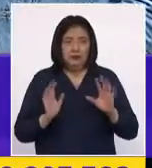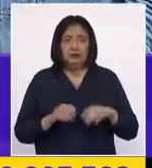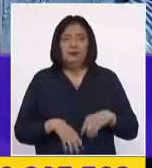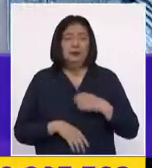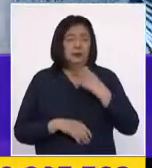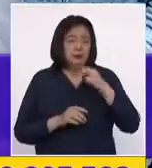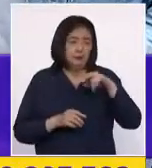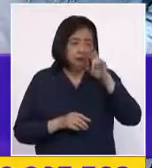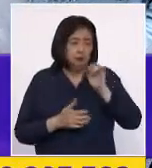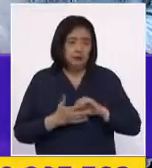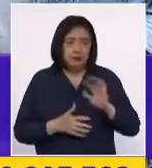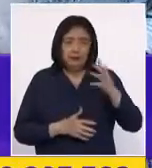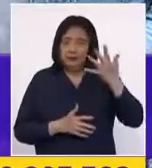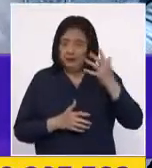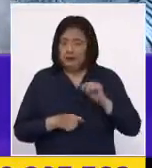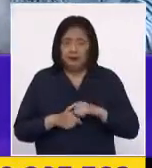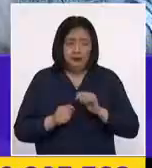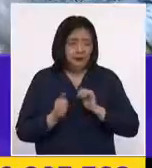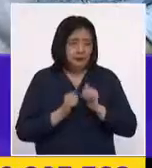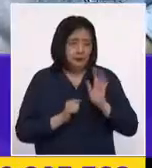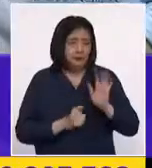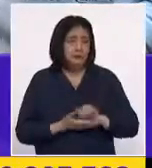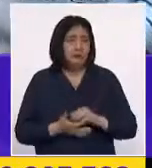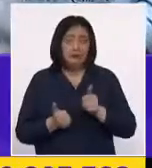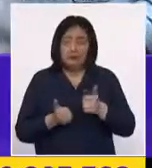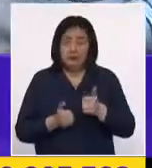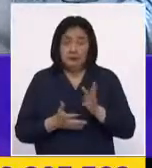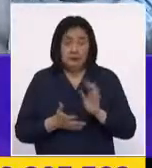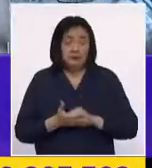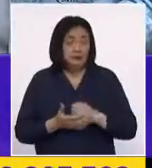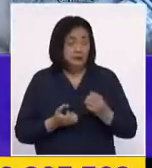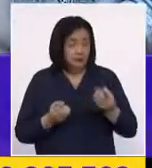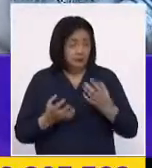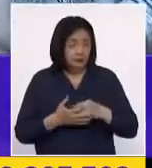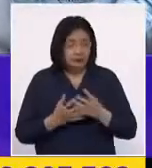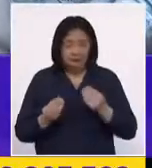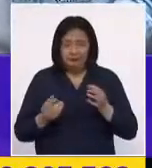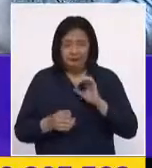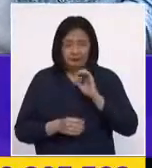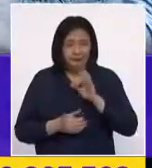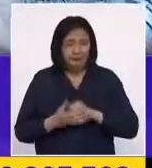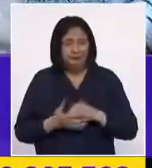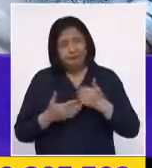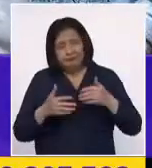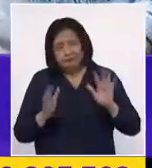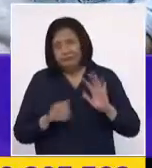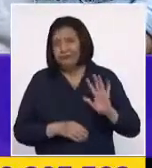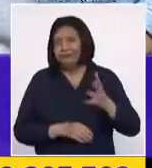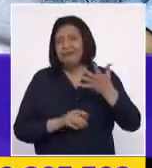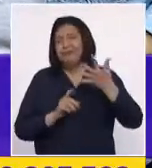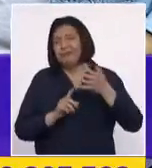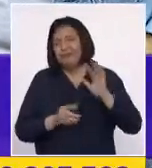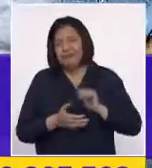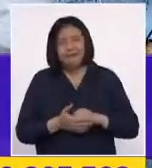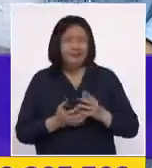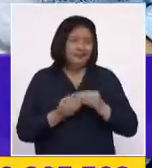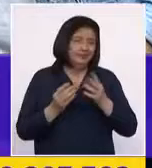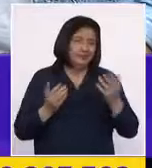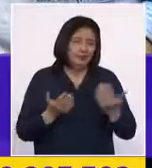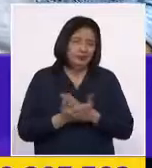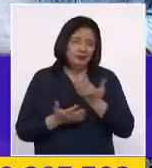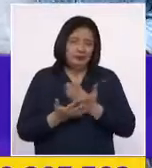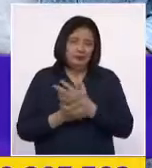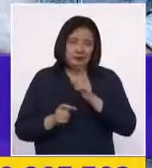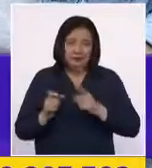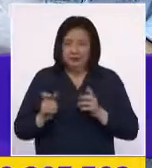Perú, gran estreno, quinta temporada. Eso es, Cristian. Y cuéntanos, muchos dirán, ¿no? Ya, bueno, quinta temporada, ¿qué tantos nuevos